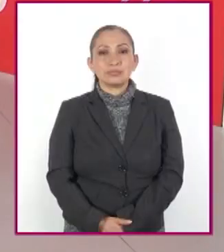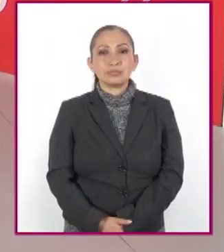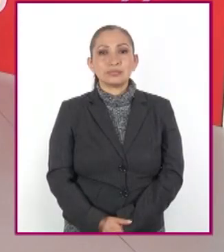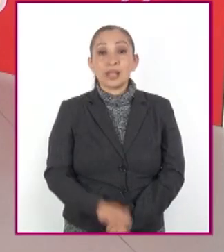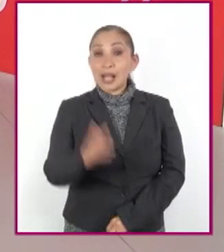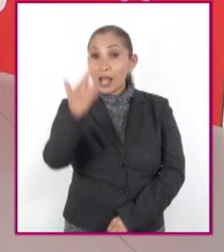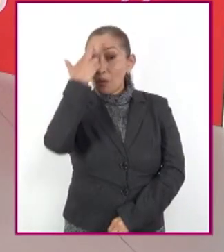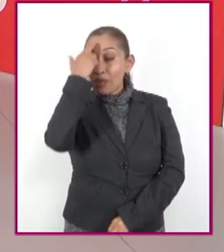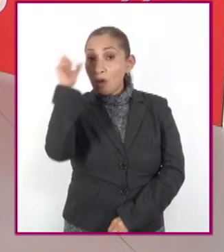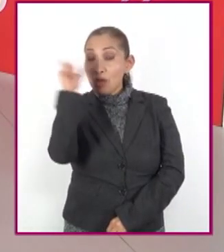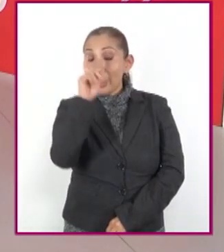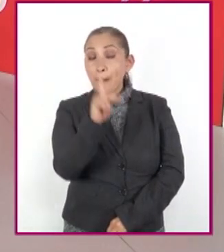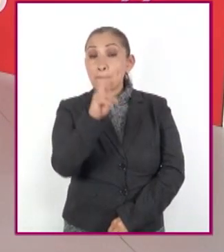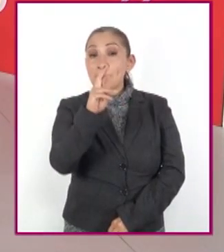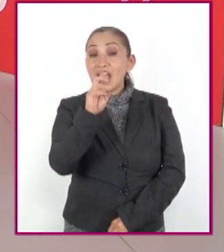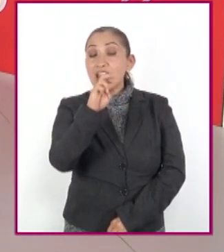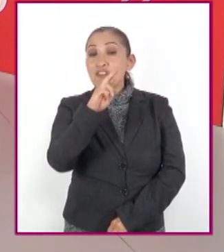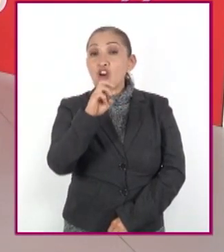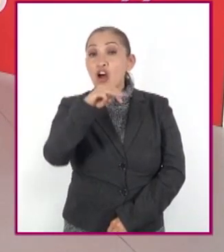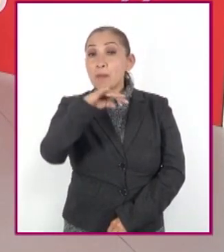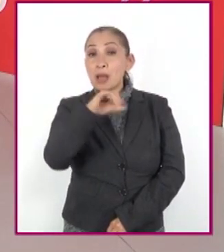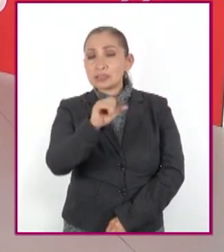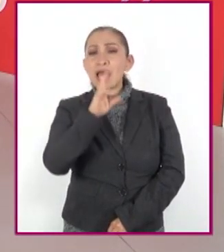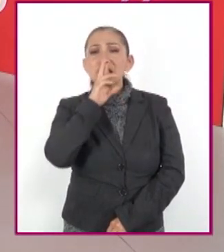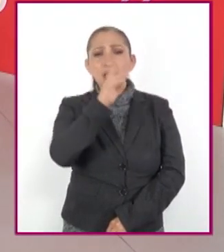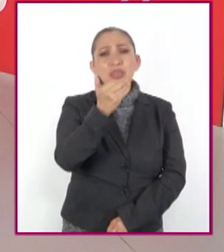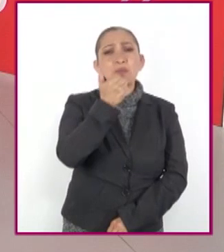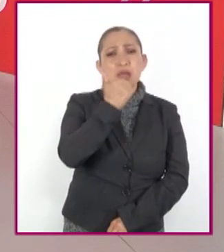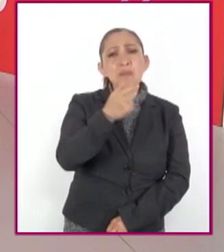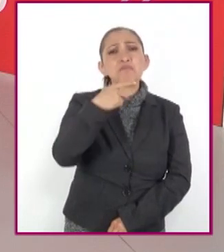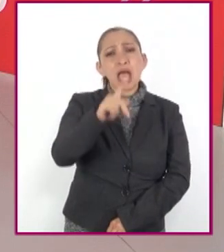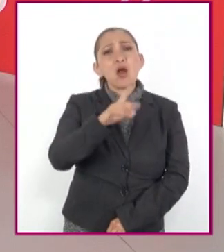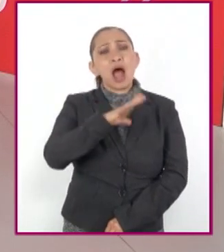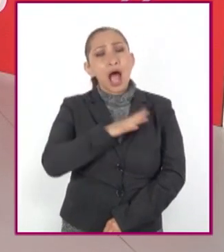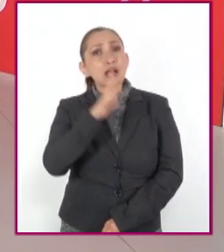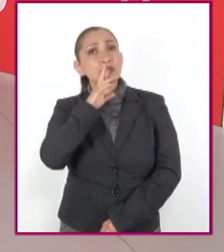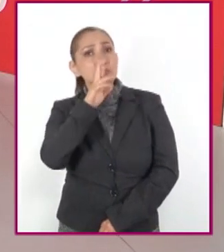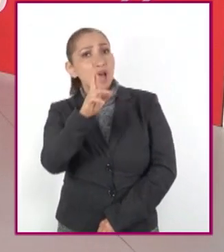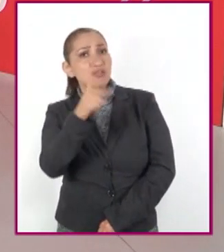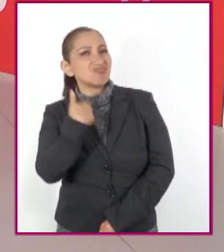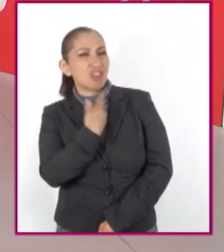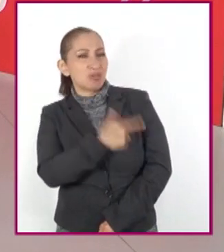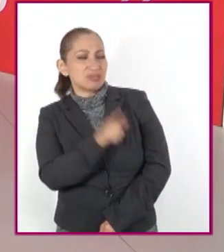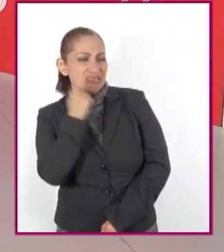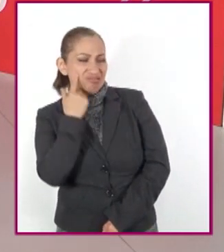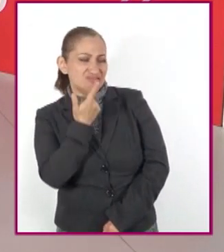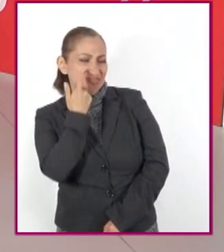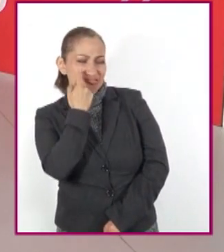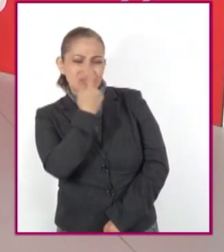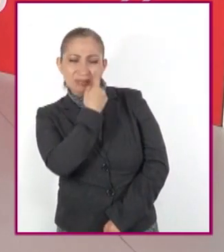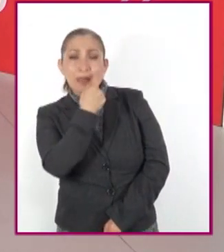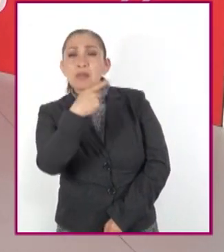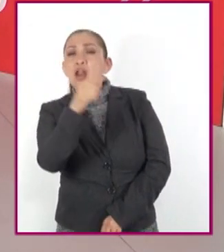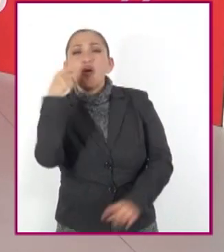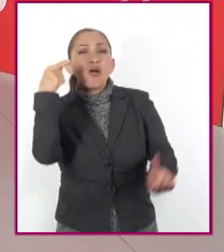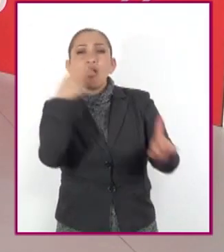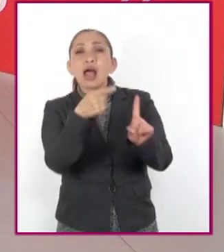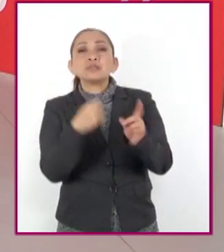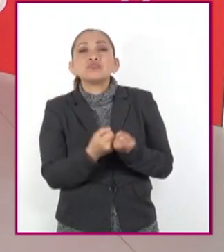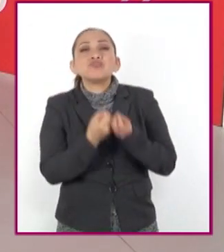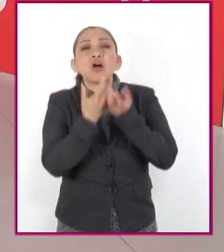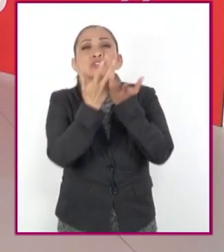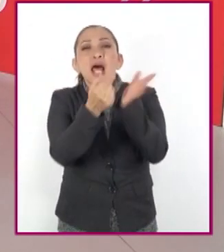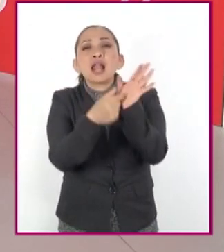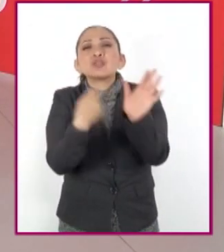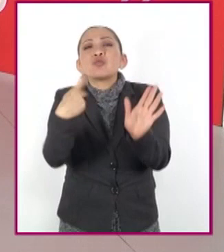Recuerden que en el performance hay resultados buenos, pero también puede haber resultados que no te gusten. Siempre su finalidad es la expresión